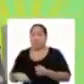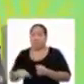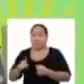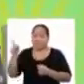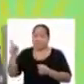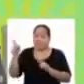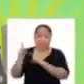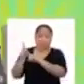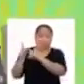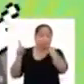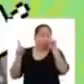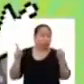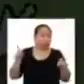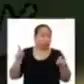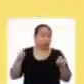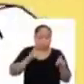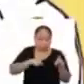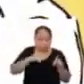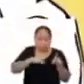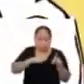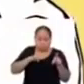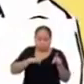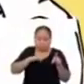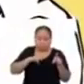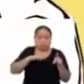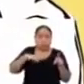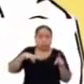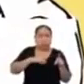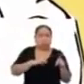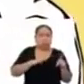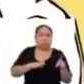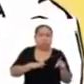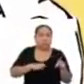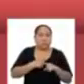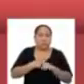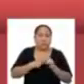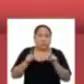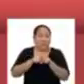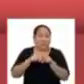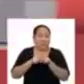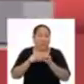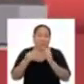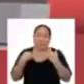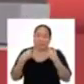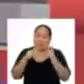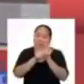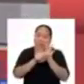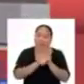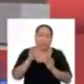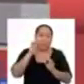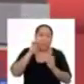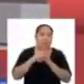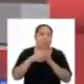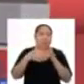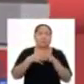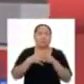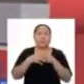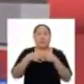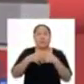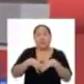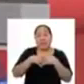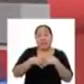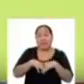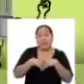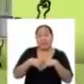Conchinchina, manejadas solo con un clic. Lo malo es que tiene sus cosillas negativas. Por ejemplo, las industrias de países pobres no son